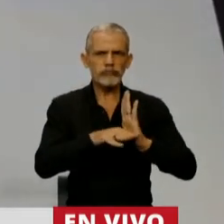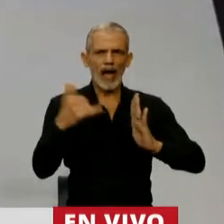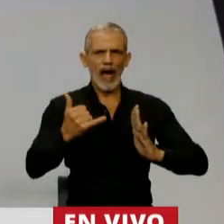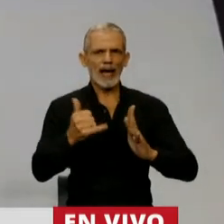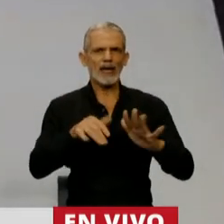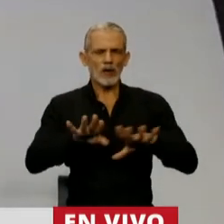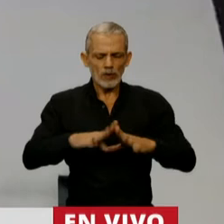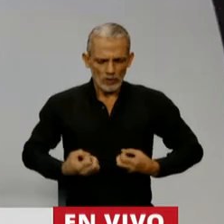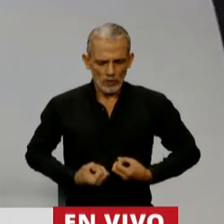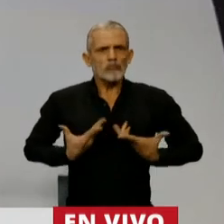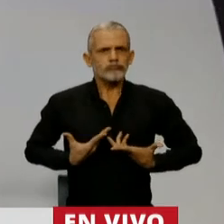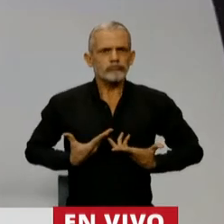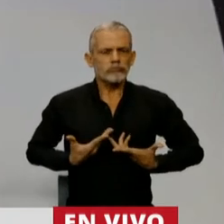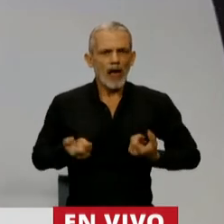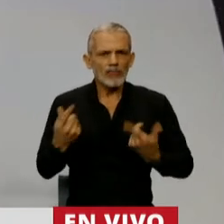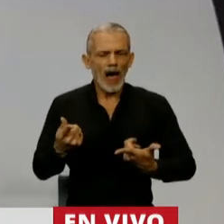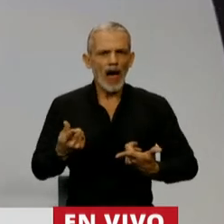motivador e inspirador, pero